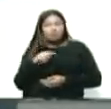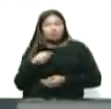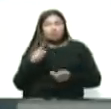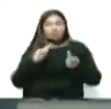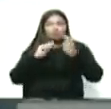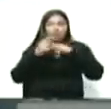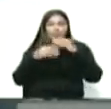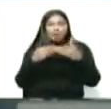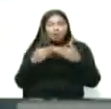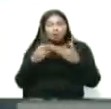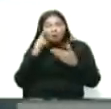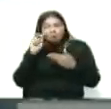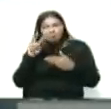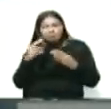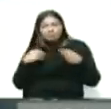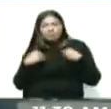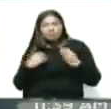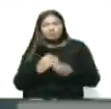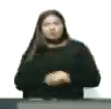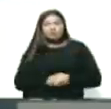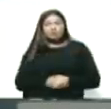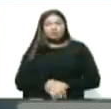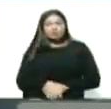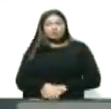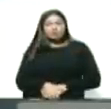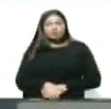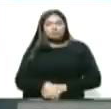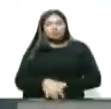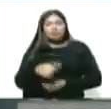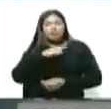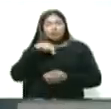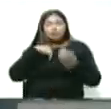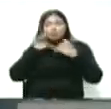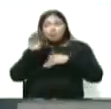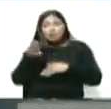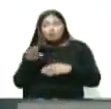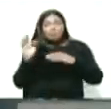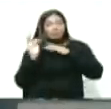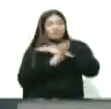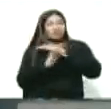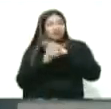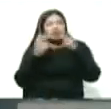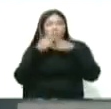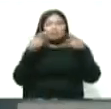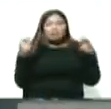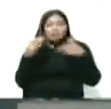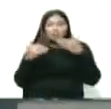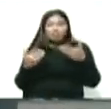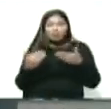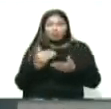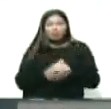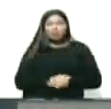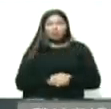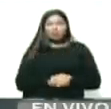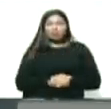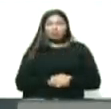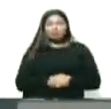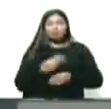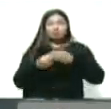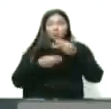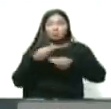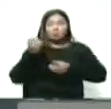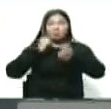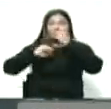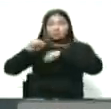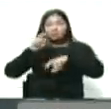mutaciones del delito en nuestro país, como fiscal general de la República, como defensor